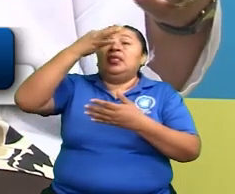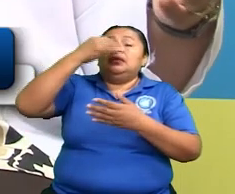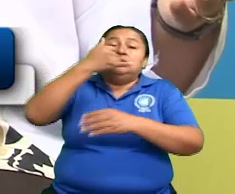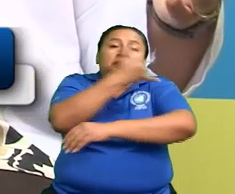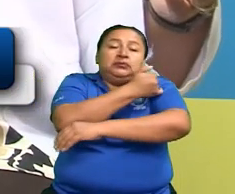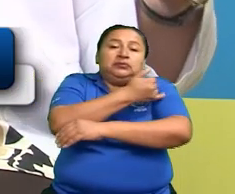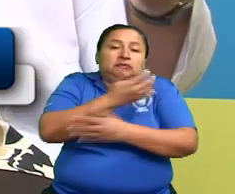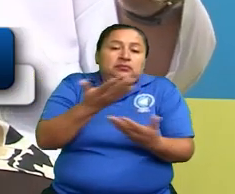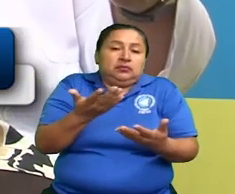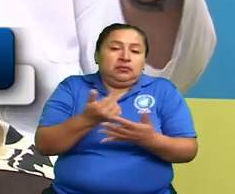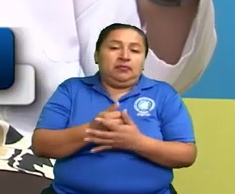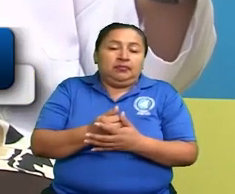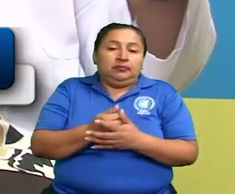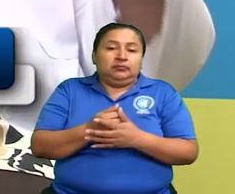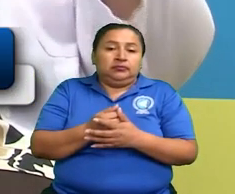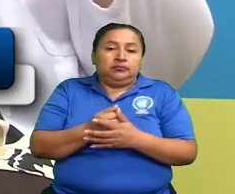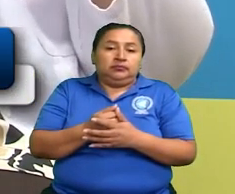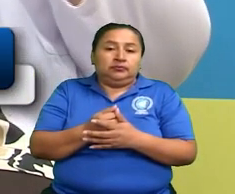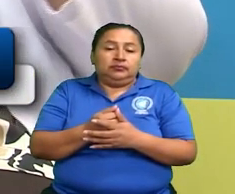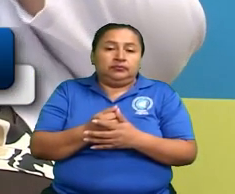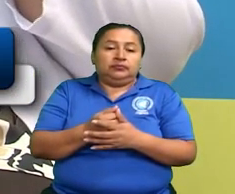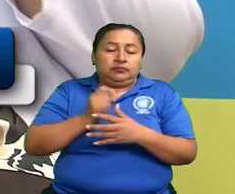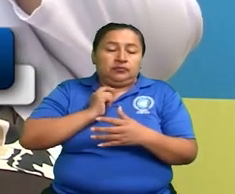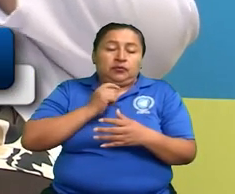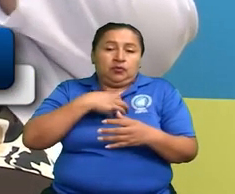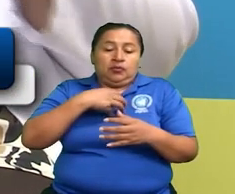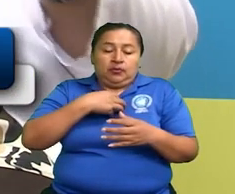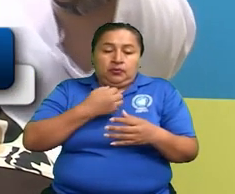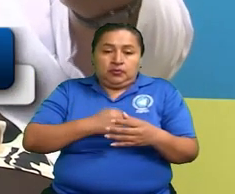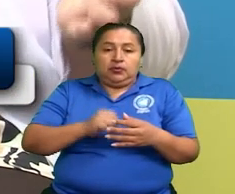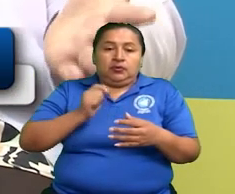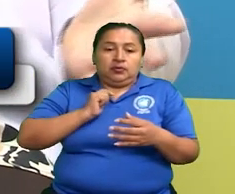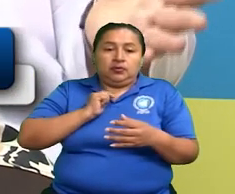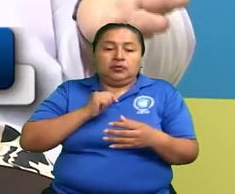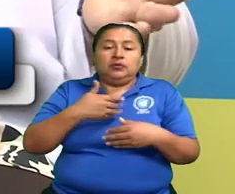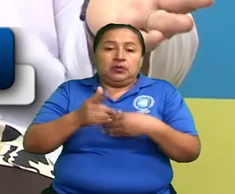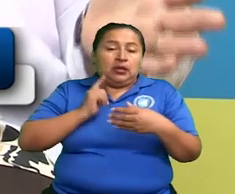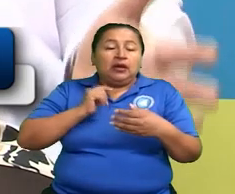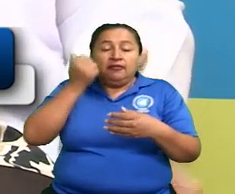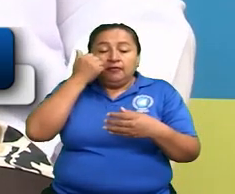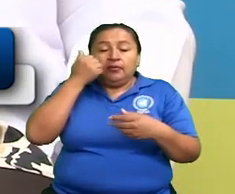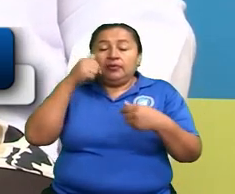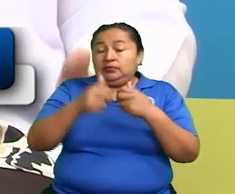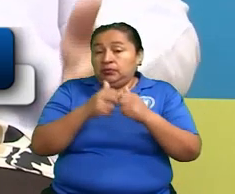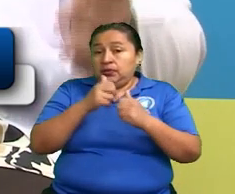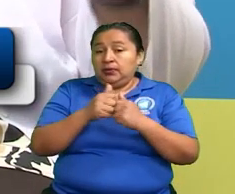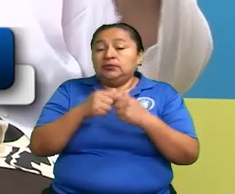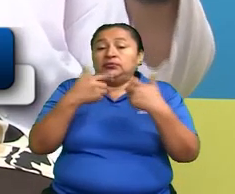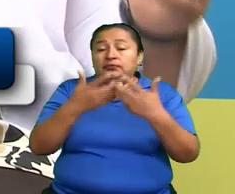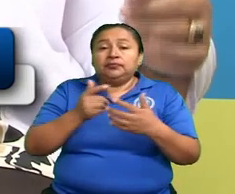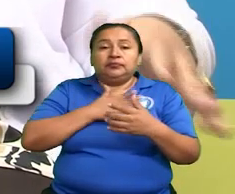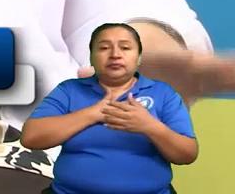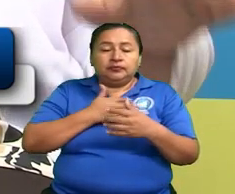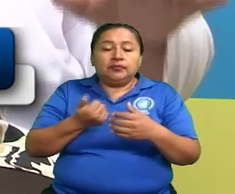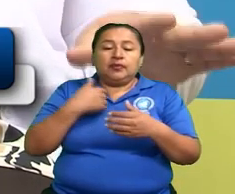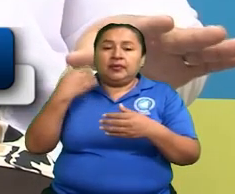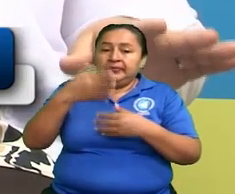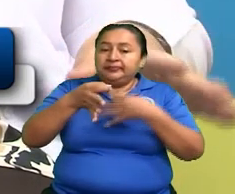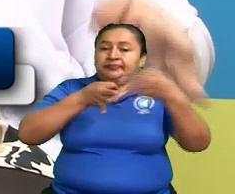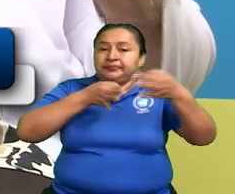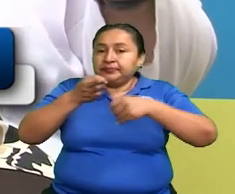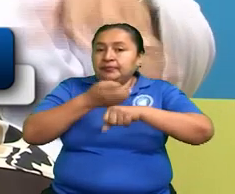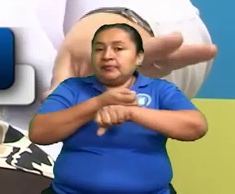a un niño que tu hijo, sí, que mi hijo, salga enfermo en ese estado. Entonces, la mejor